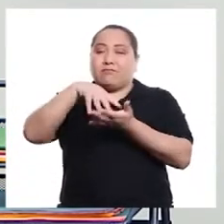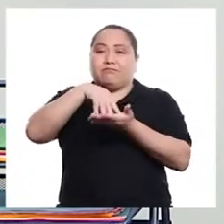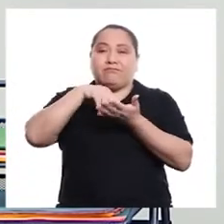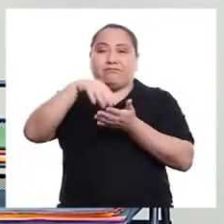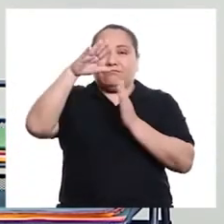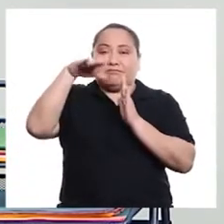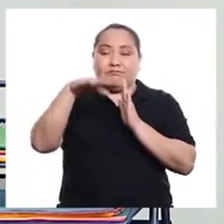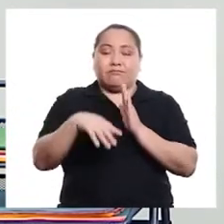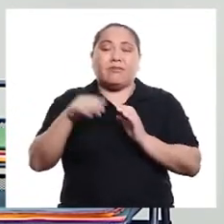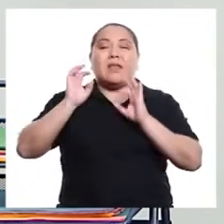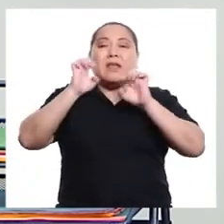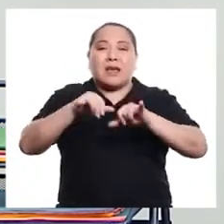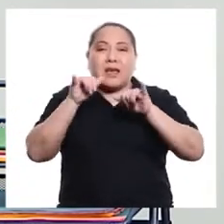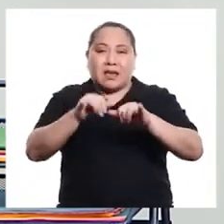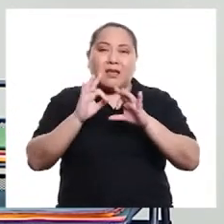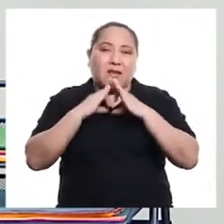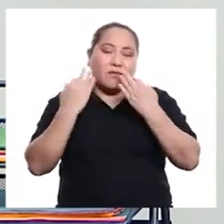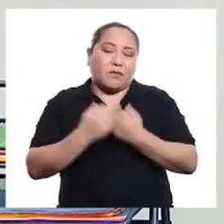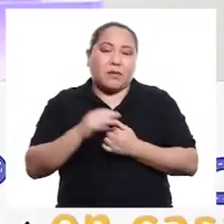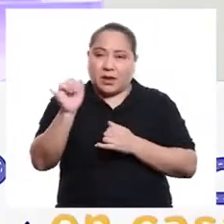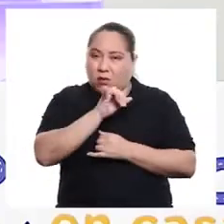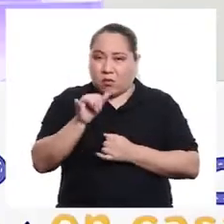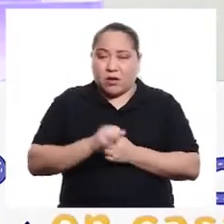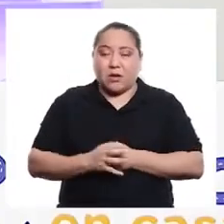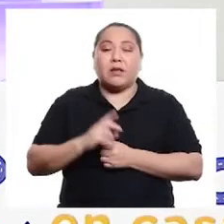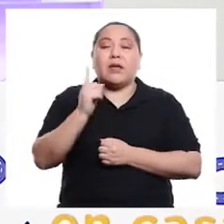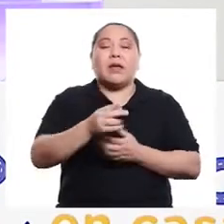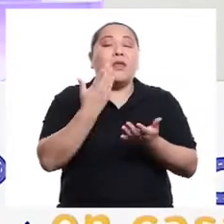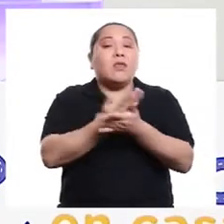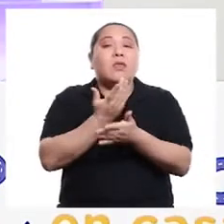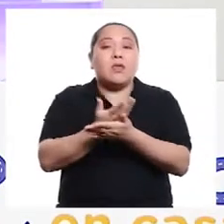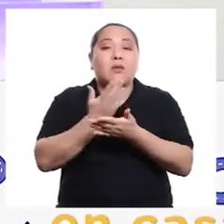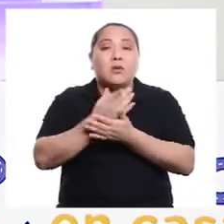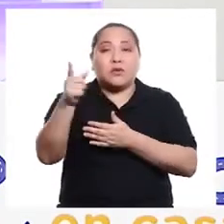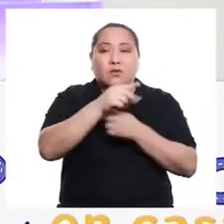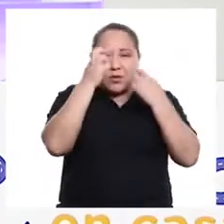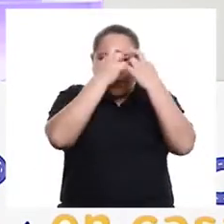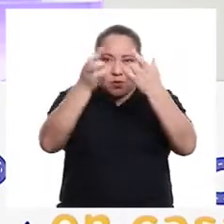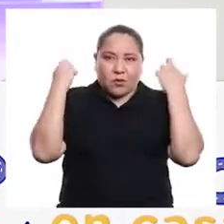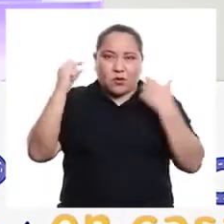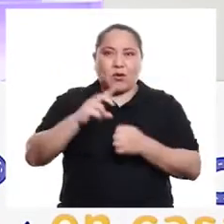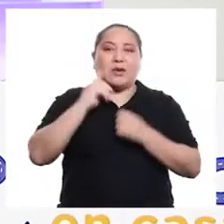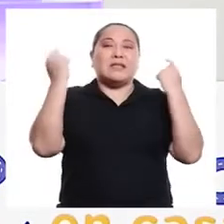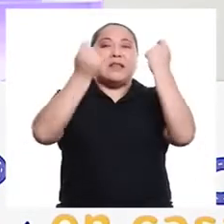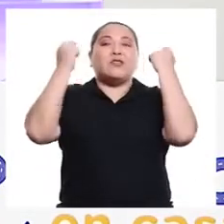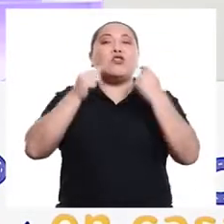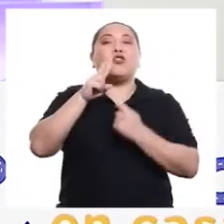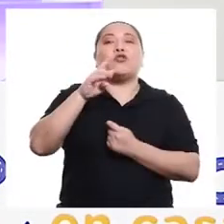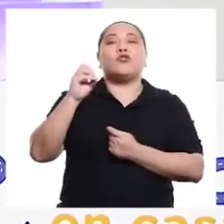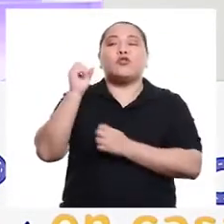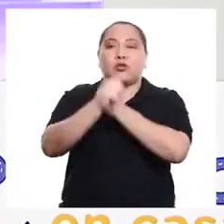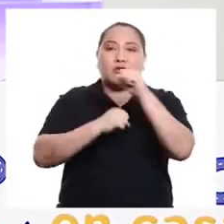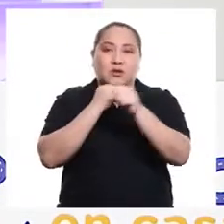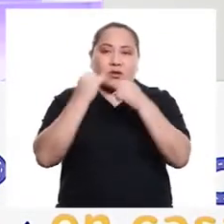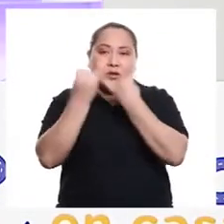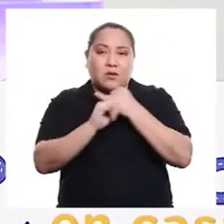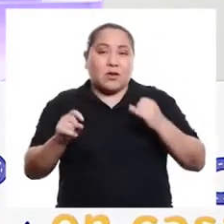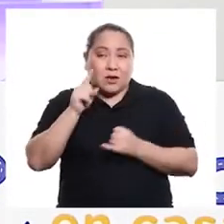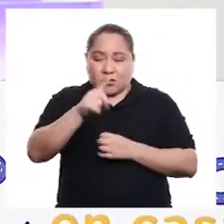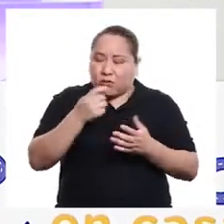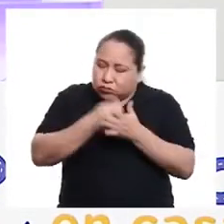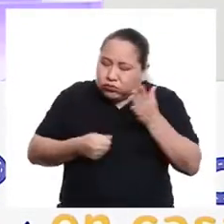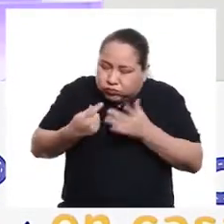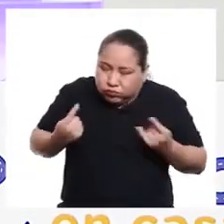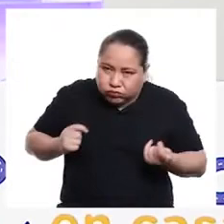vida desfavorables permanezcan en la familia. Así es. Demuestren que son la promo bicentenario, la promo que no se